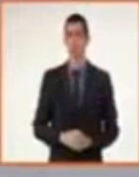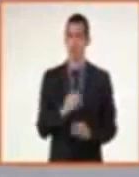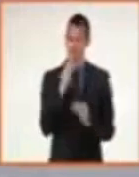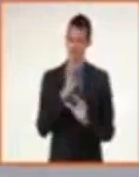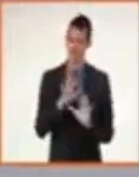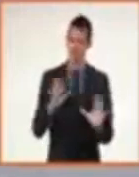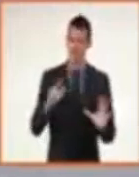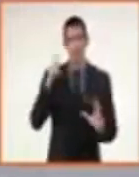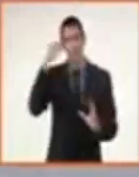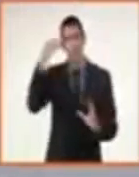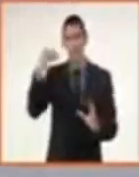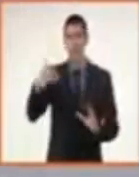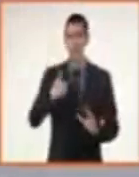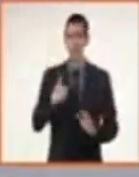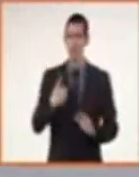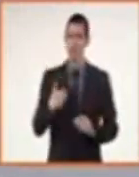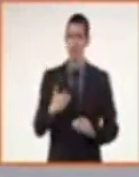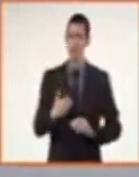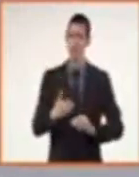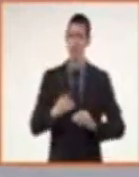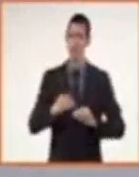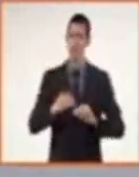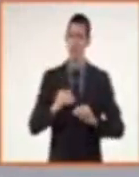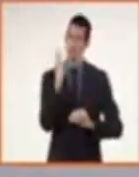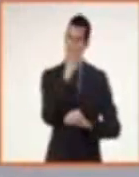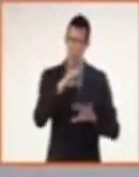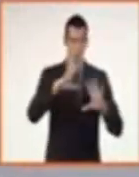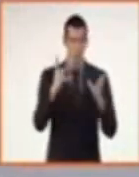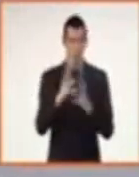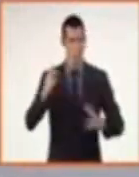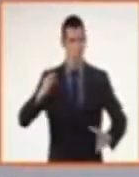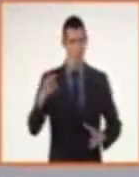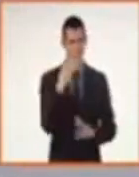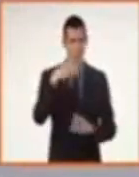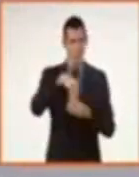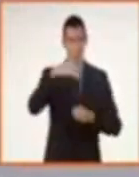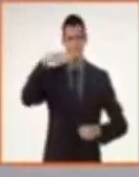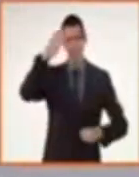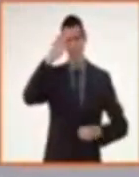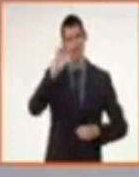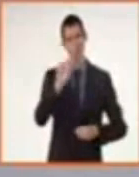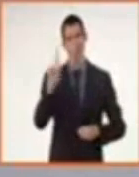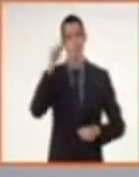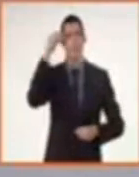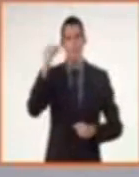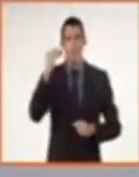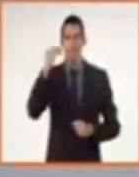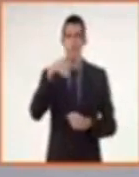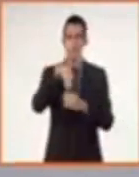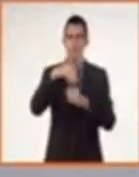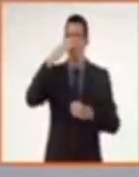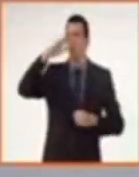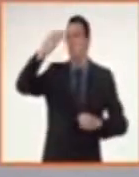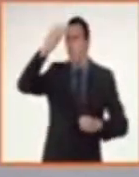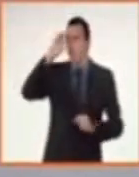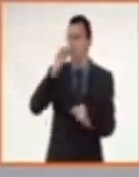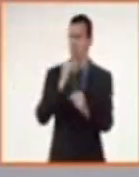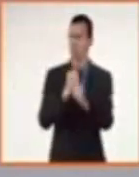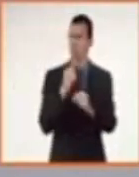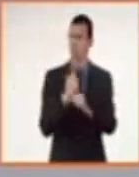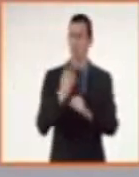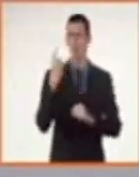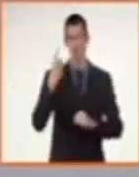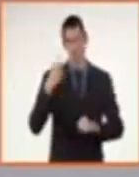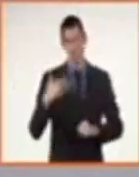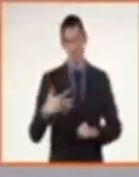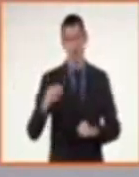vería también con las manchas que hay que ir viendo en nuestro sistema político, lo que tiene que hacer esta Asamblea Nacional, pero sobre todo un